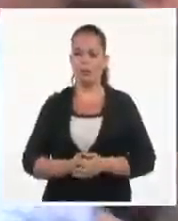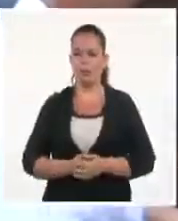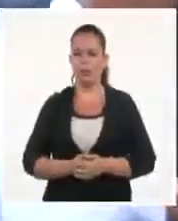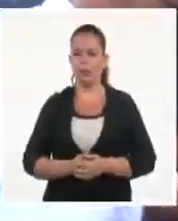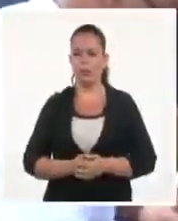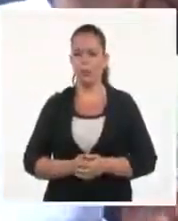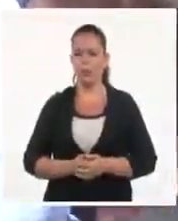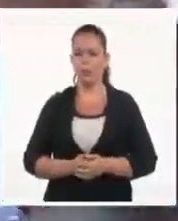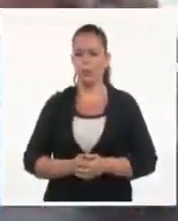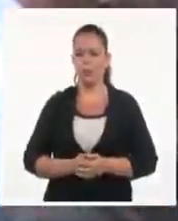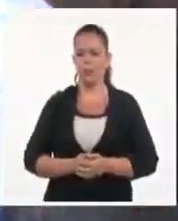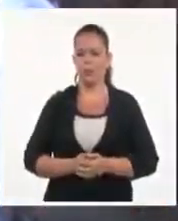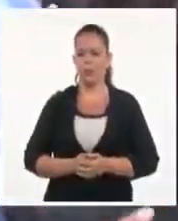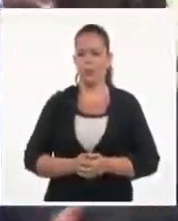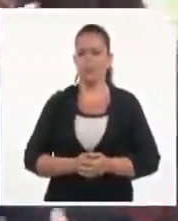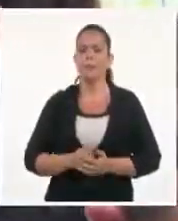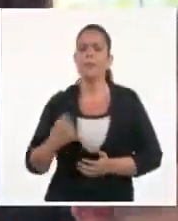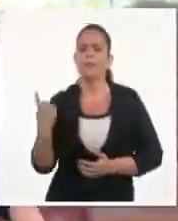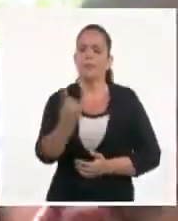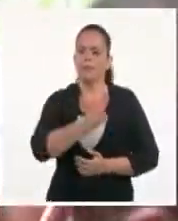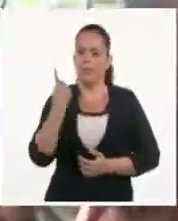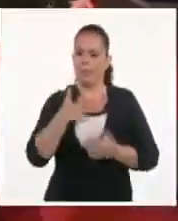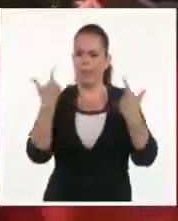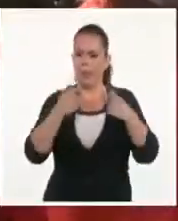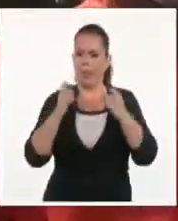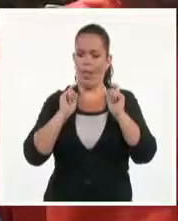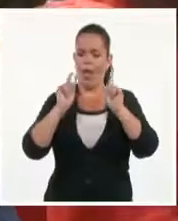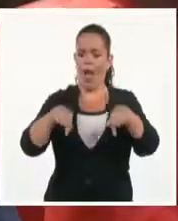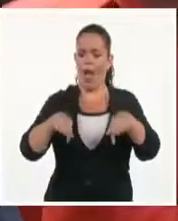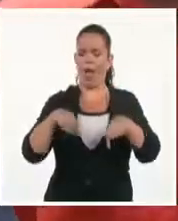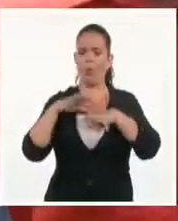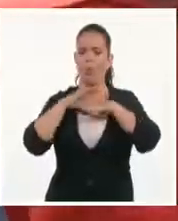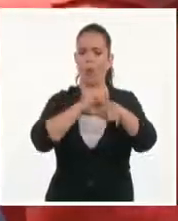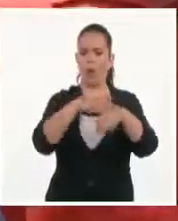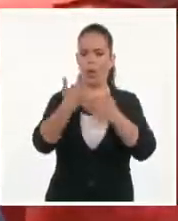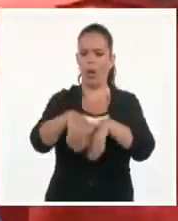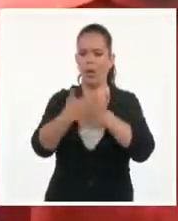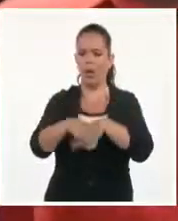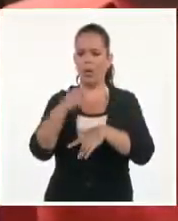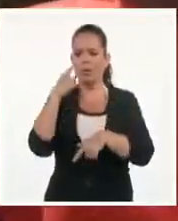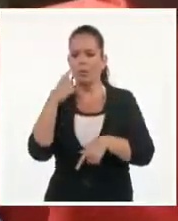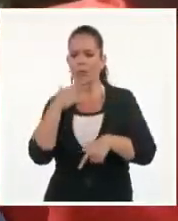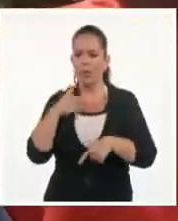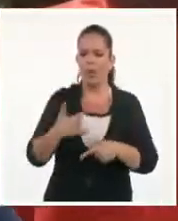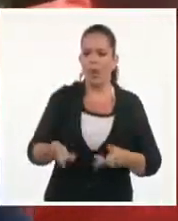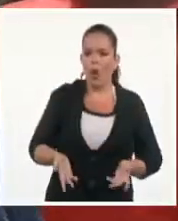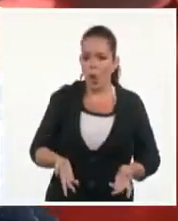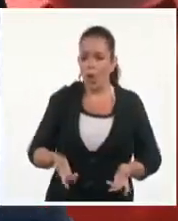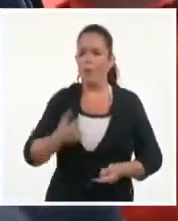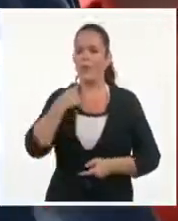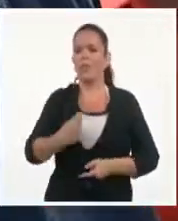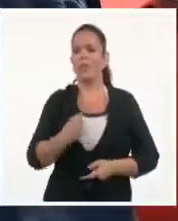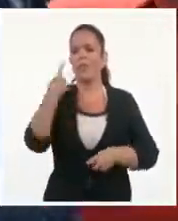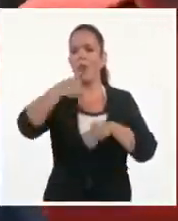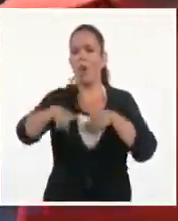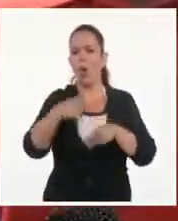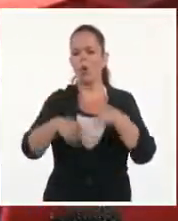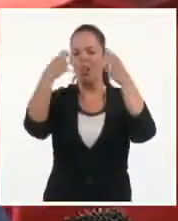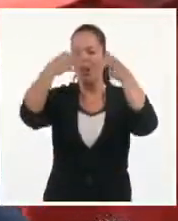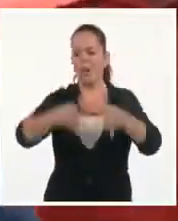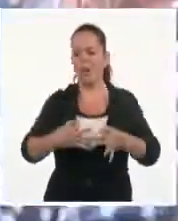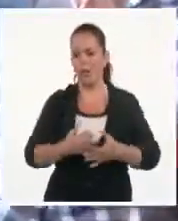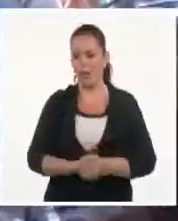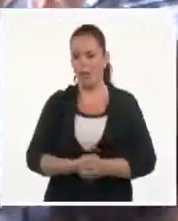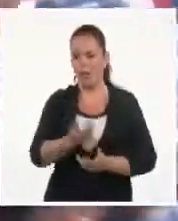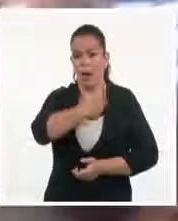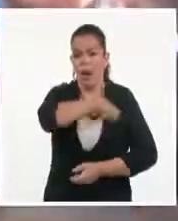Tenemos que estar activos en las calles y seguir enfrentando las campañas mediáticas con la verdad de lo que hace la revolución por el pueblo